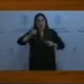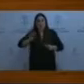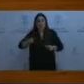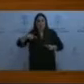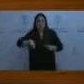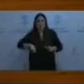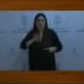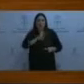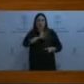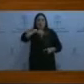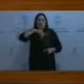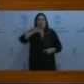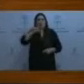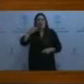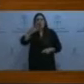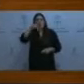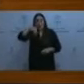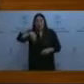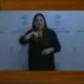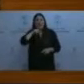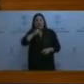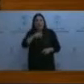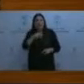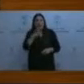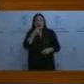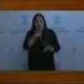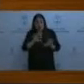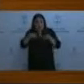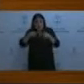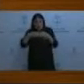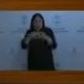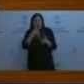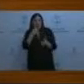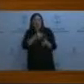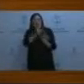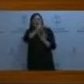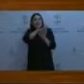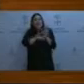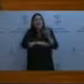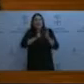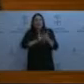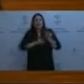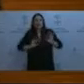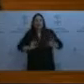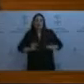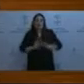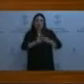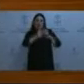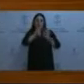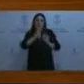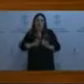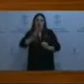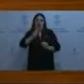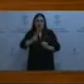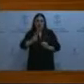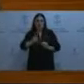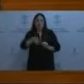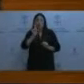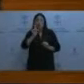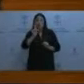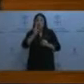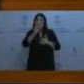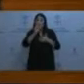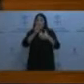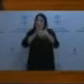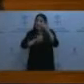señor Malagón, que llega a afirmar a este colectivo que harán listas específicas en secundaria, solo y en especialidades donde